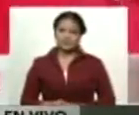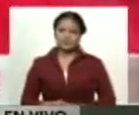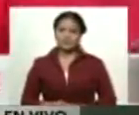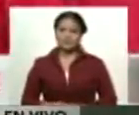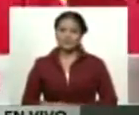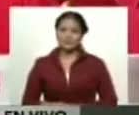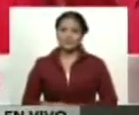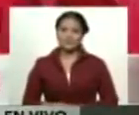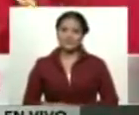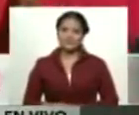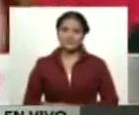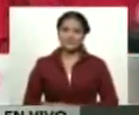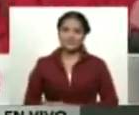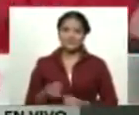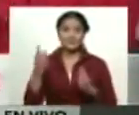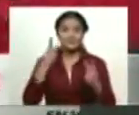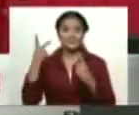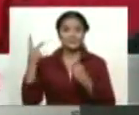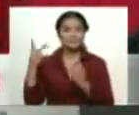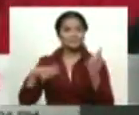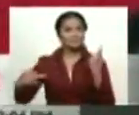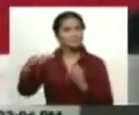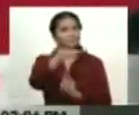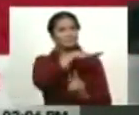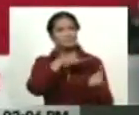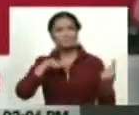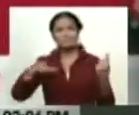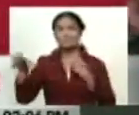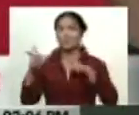Bien, estamos escuchando parte de lo que se está